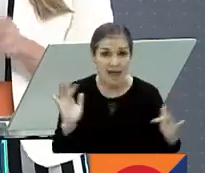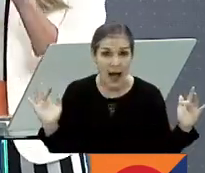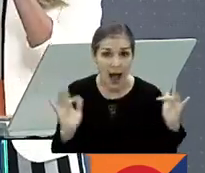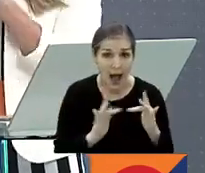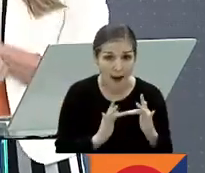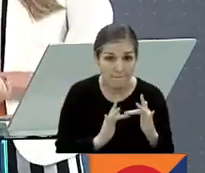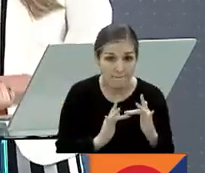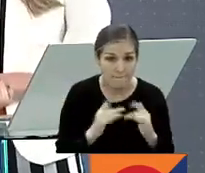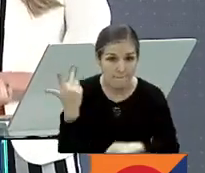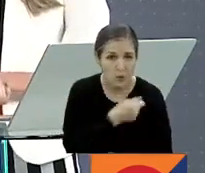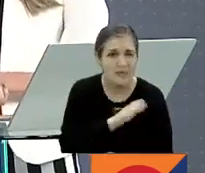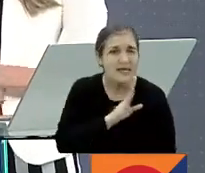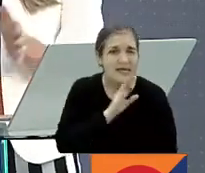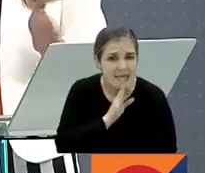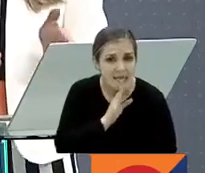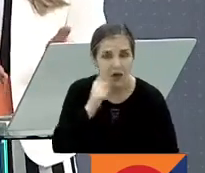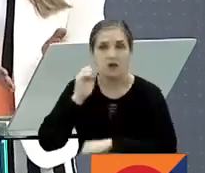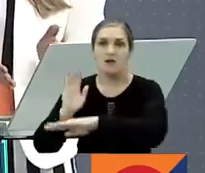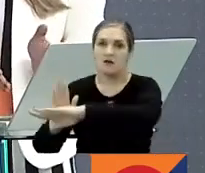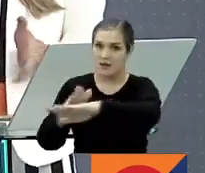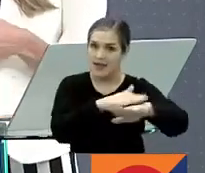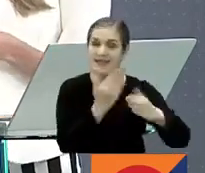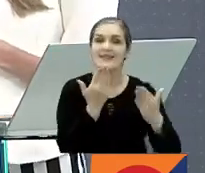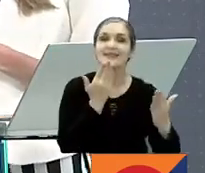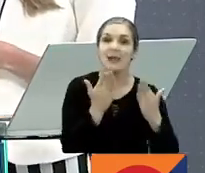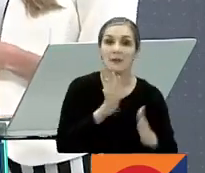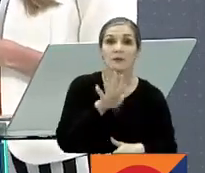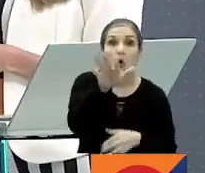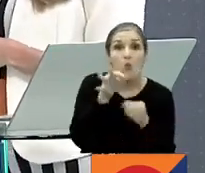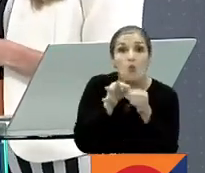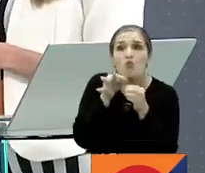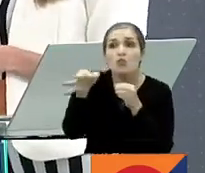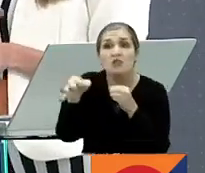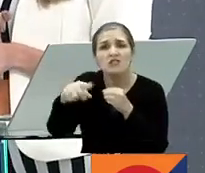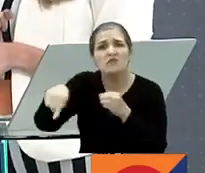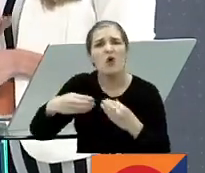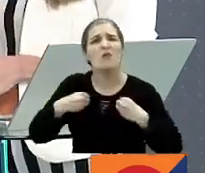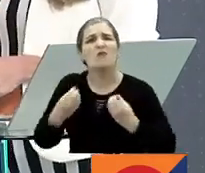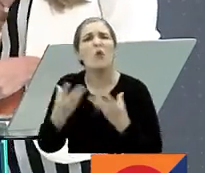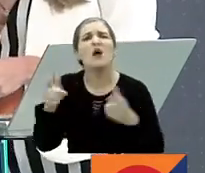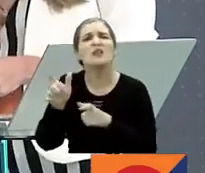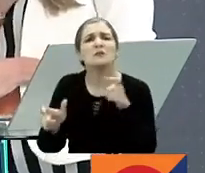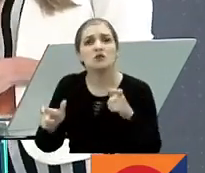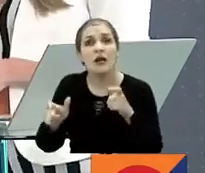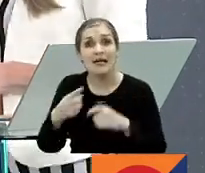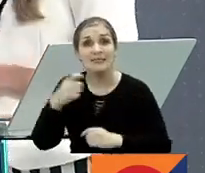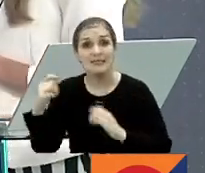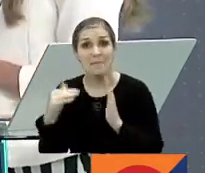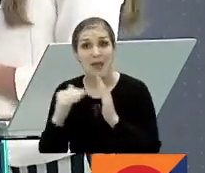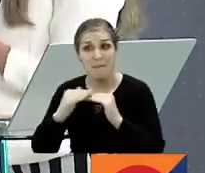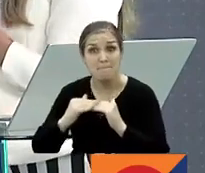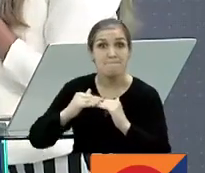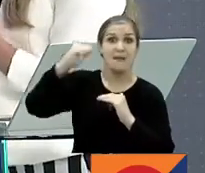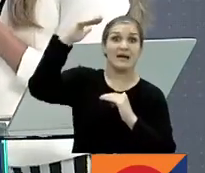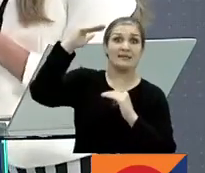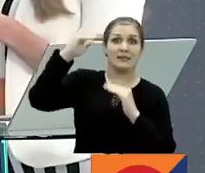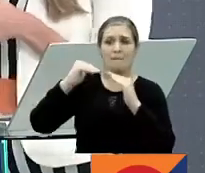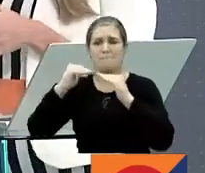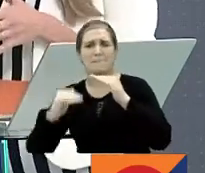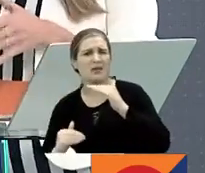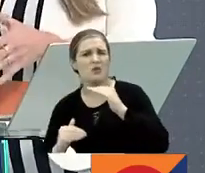puntos? Mucha atención, porque depende de si su municipio es de menos o más de 100.000 habitantes. ¿Por qué? Presten atención. En los de